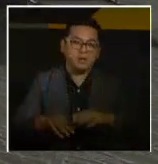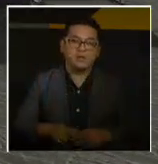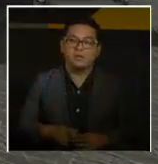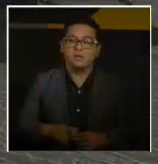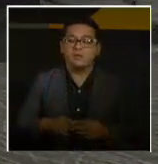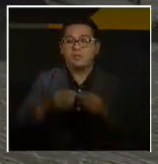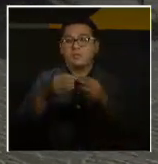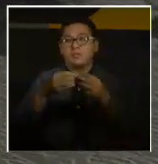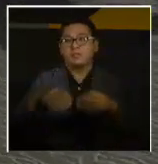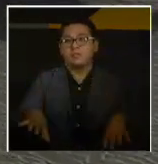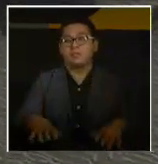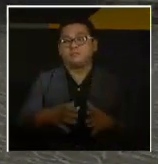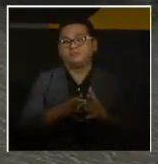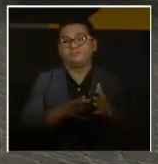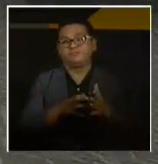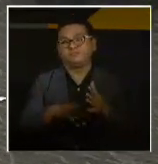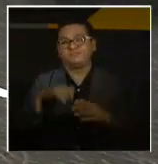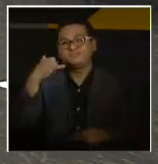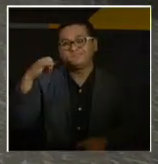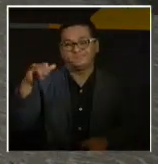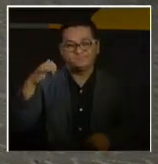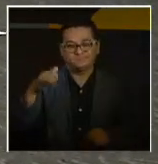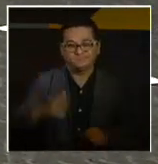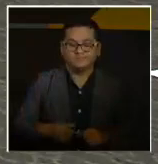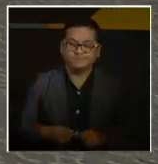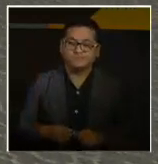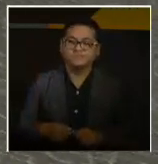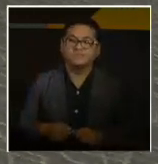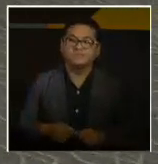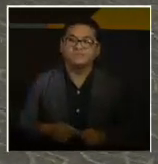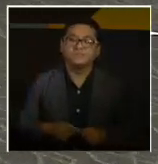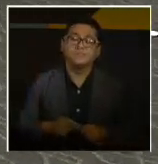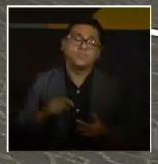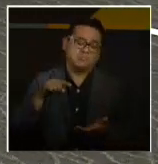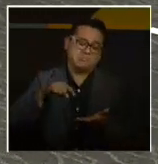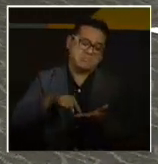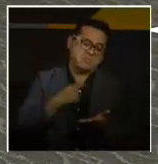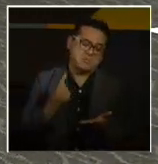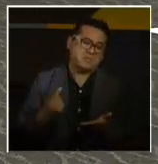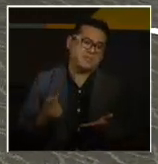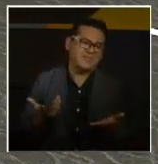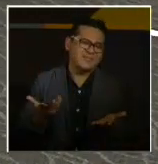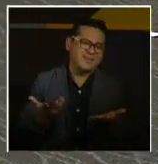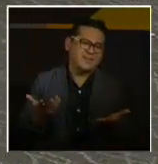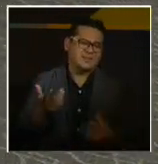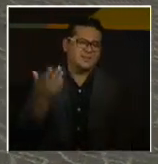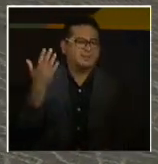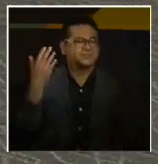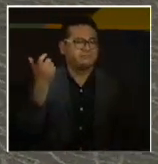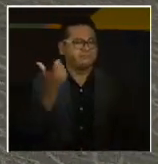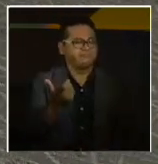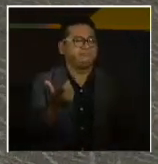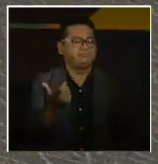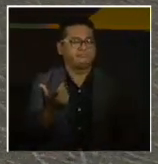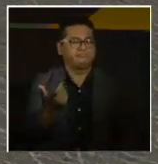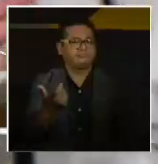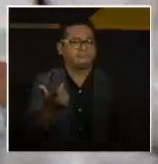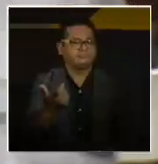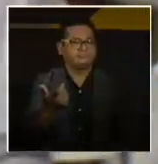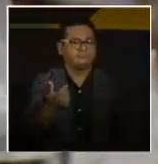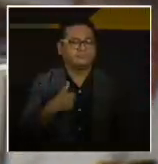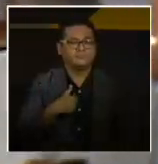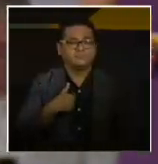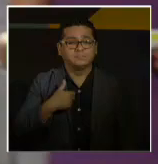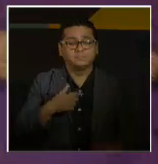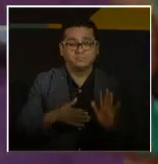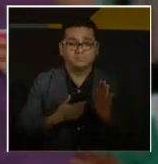que se pierde en la corrupción en Yucatán. Volvemos otra vez. ¿Qué haríamos con ese dinero? Yo lo